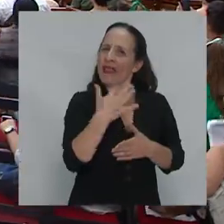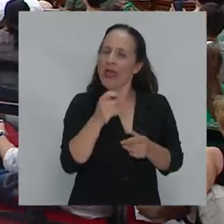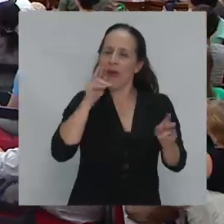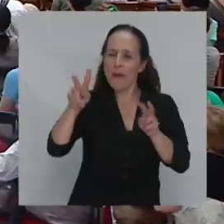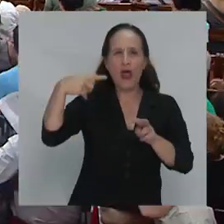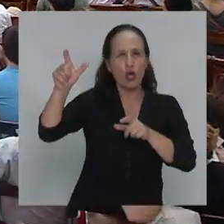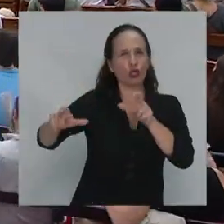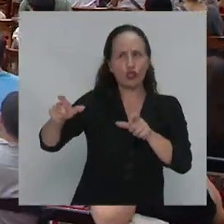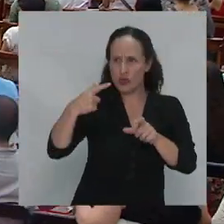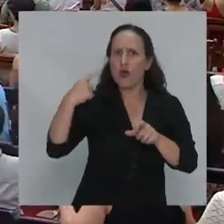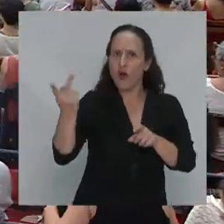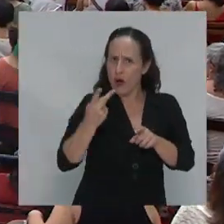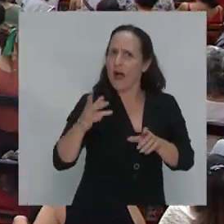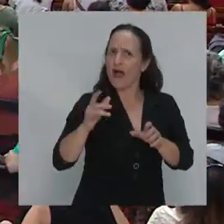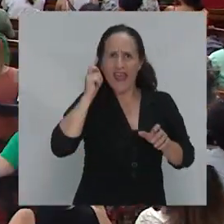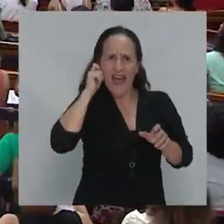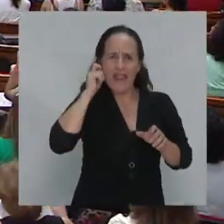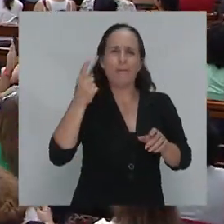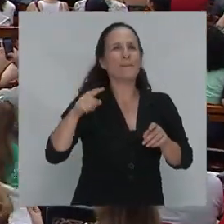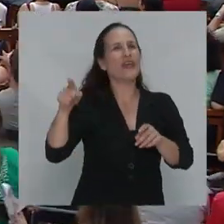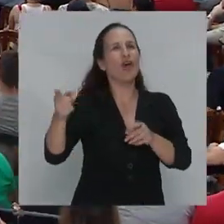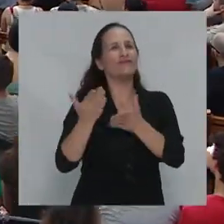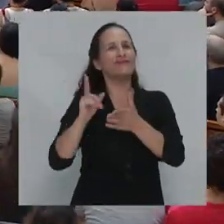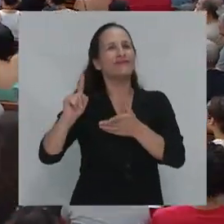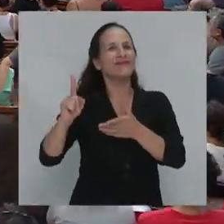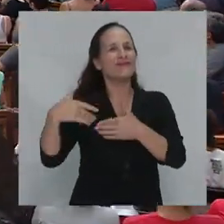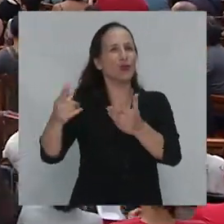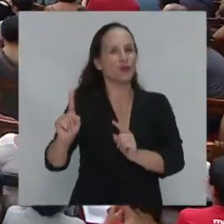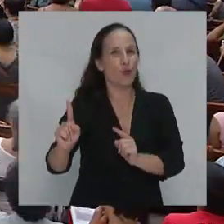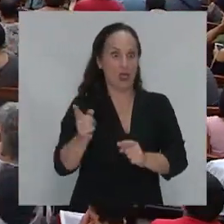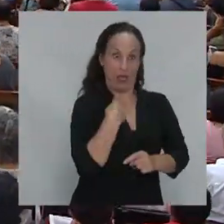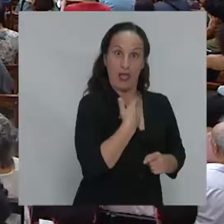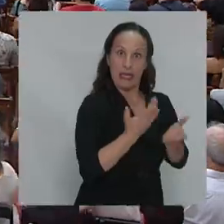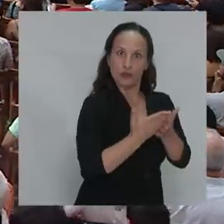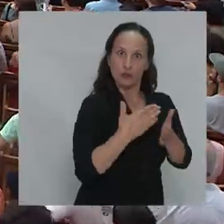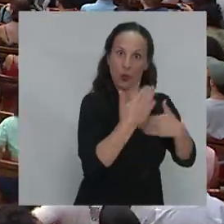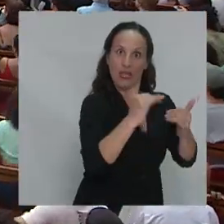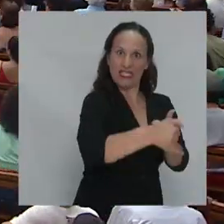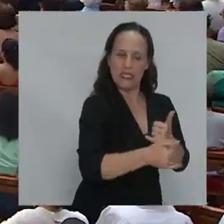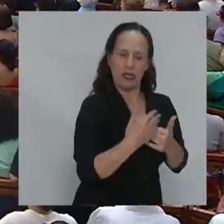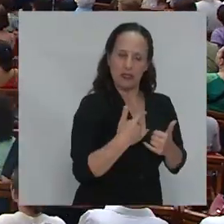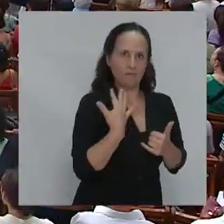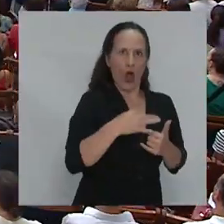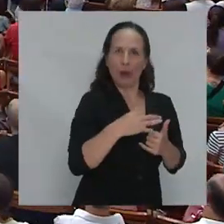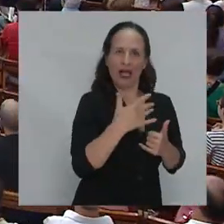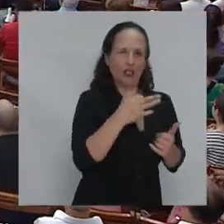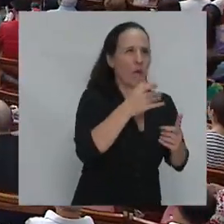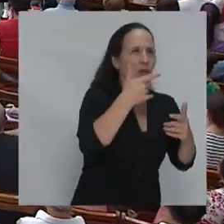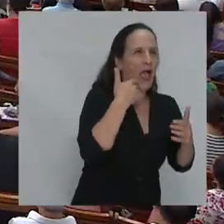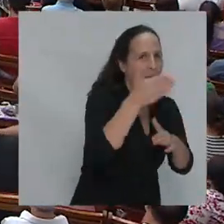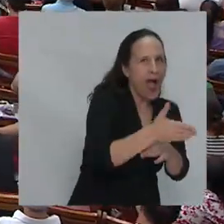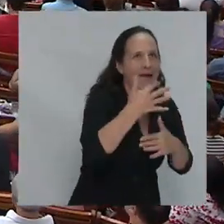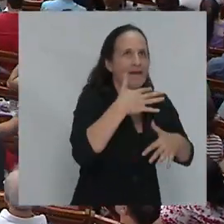que, como él, tienen los mismos años, pero no son estudiantes. Pero el que es estudiante tiene una obligación porque tiene más posibilidades de comprender